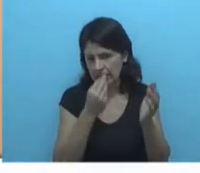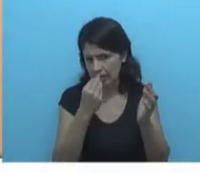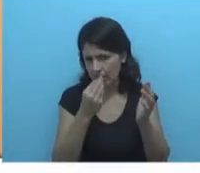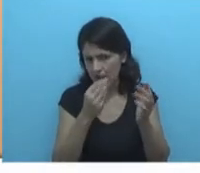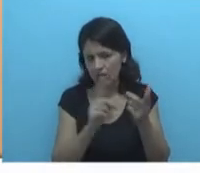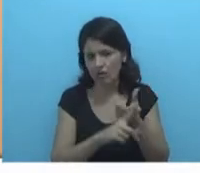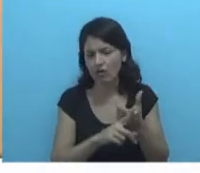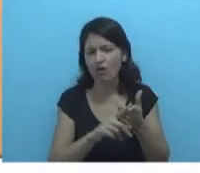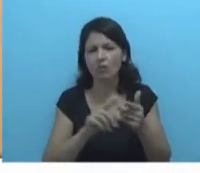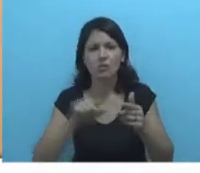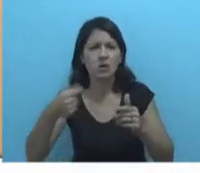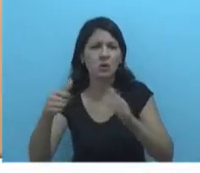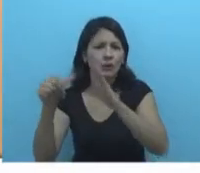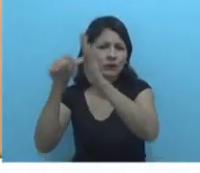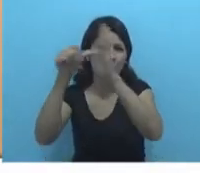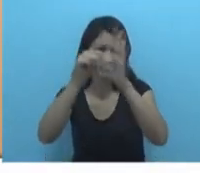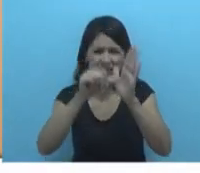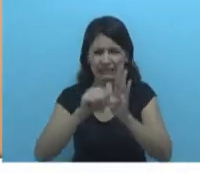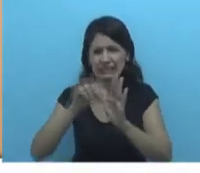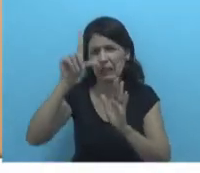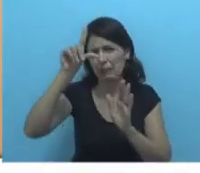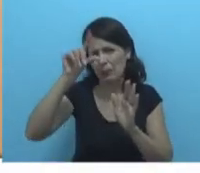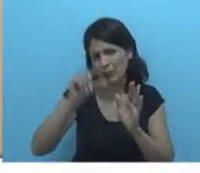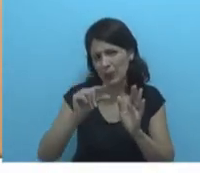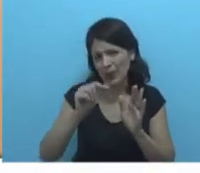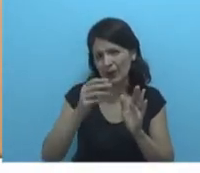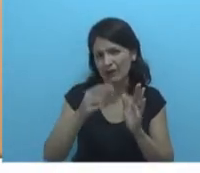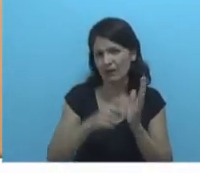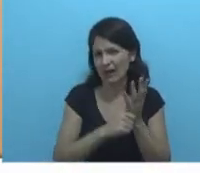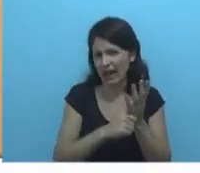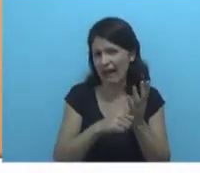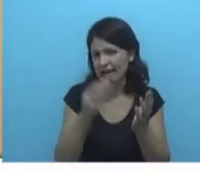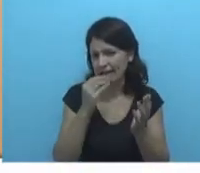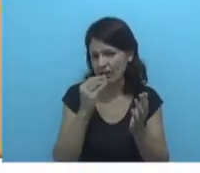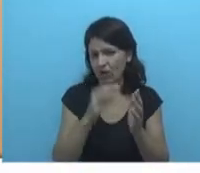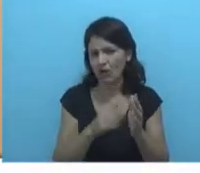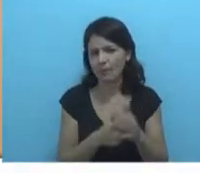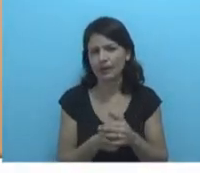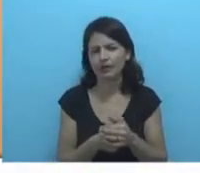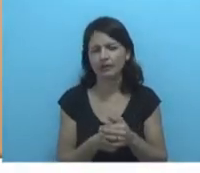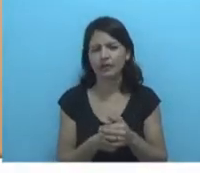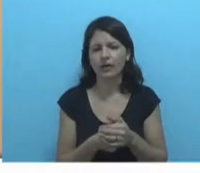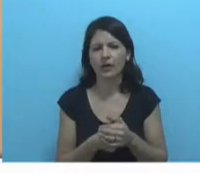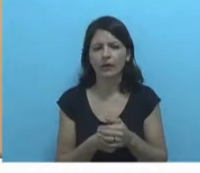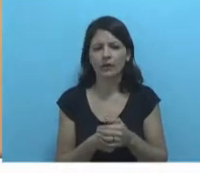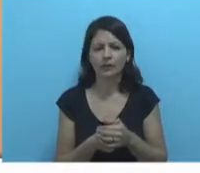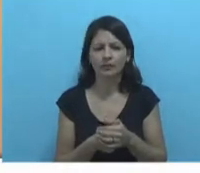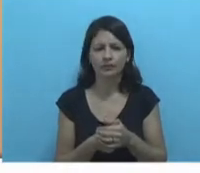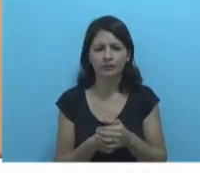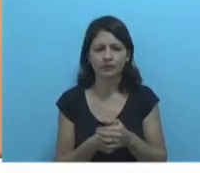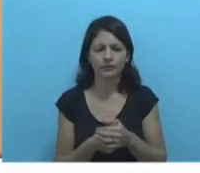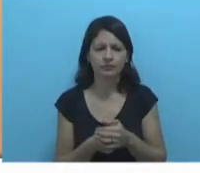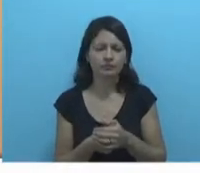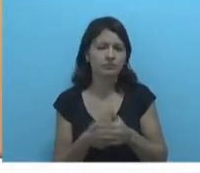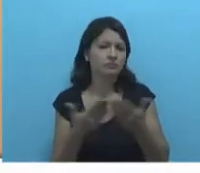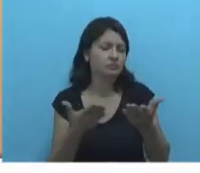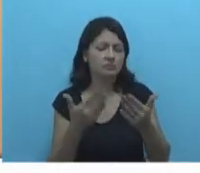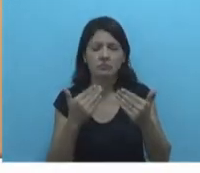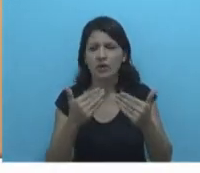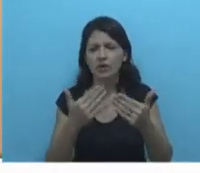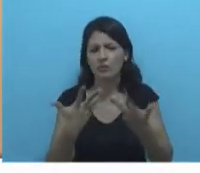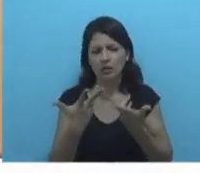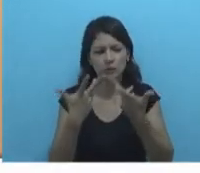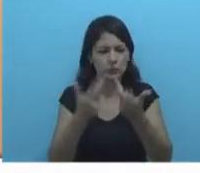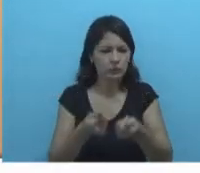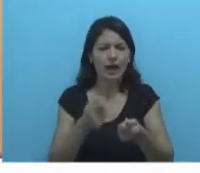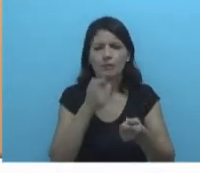Por lo tanto, tampoco pensemos solamente en este sector. Nosotros podíamos subsidiar y trabajar